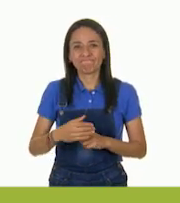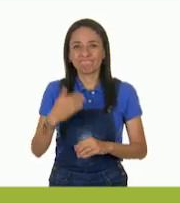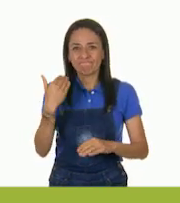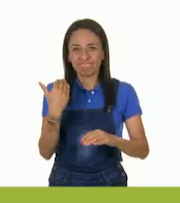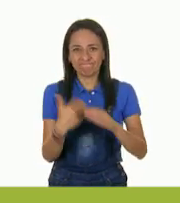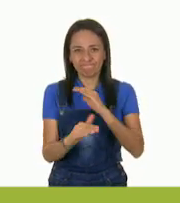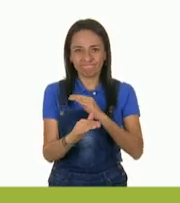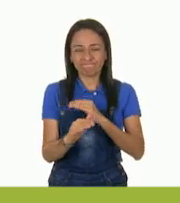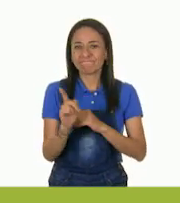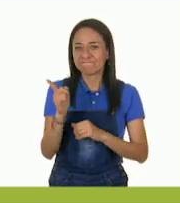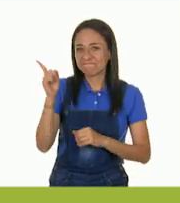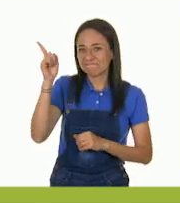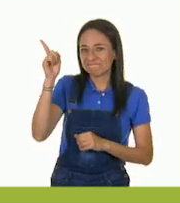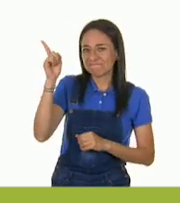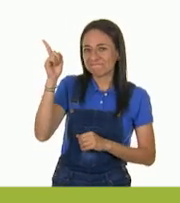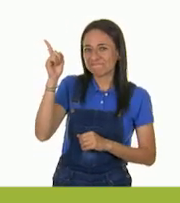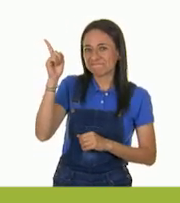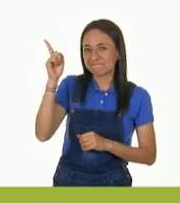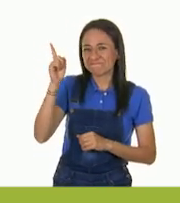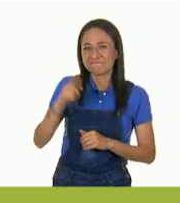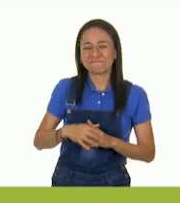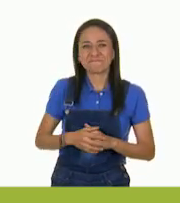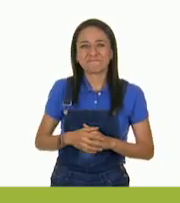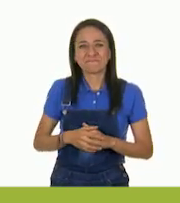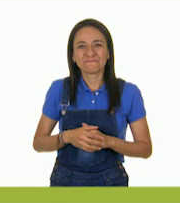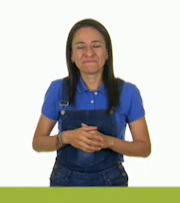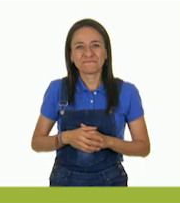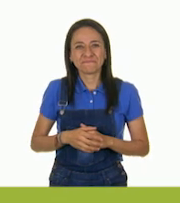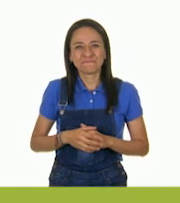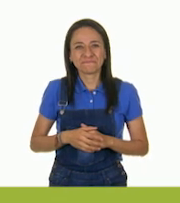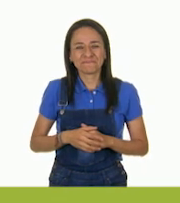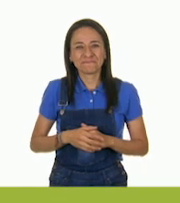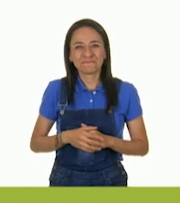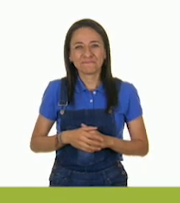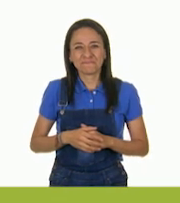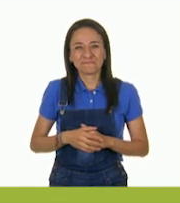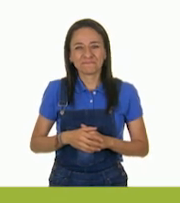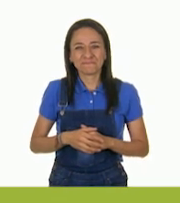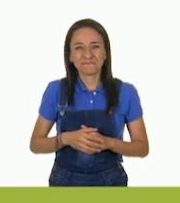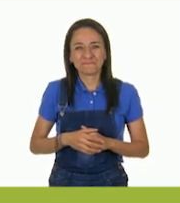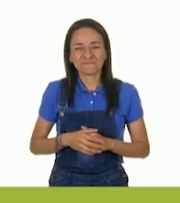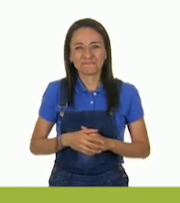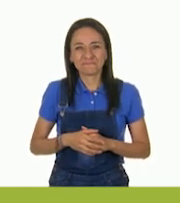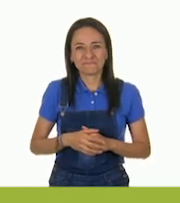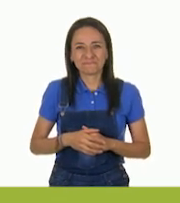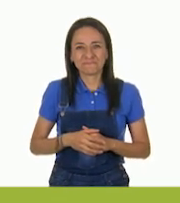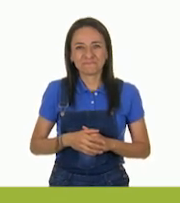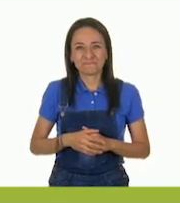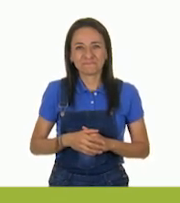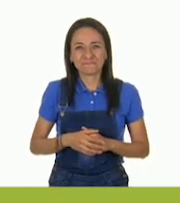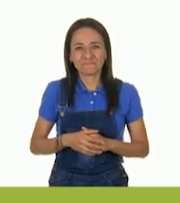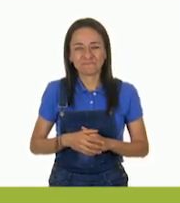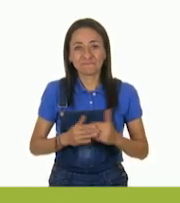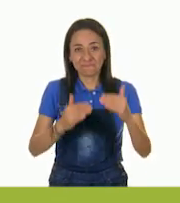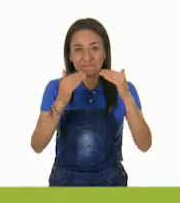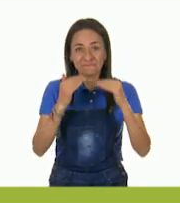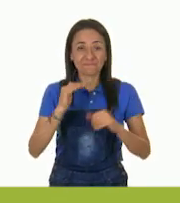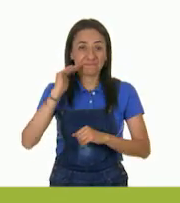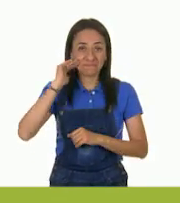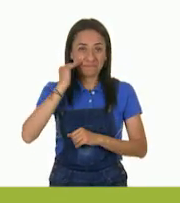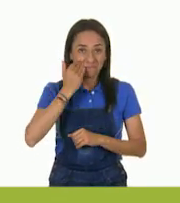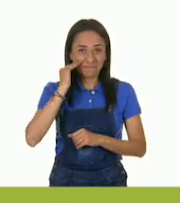buzón punto escolar punto set punto gob.mx facebook